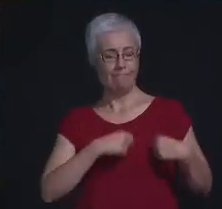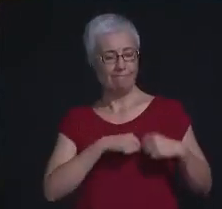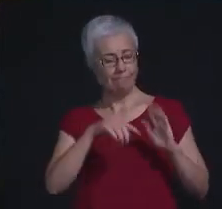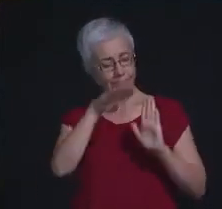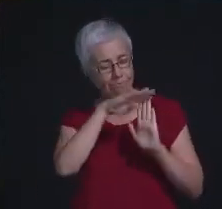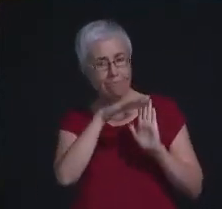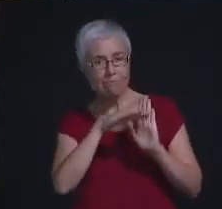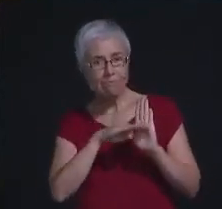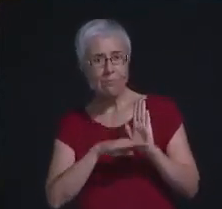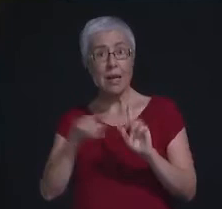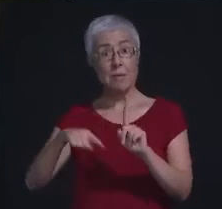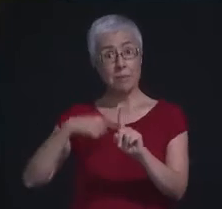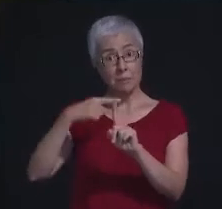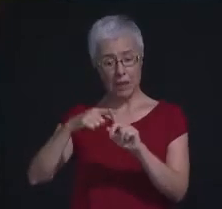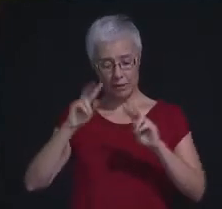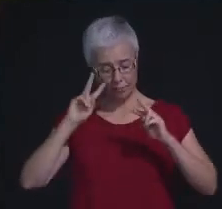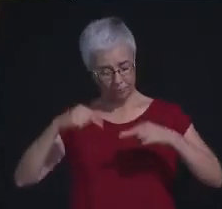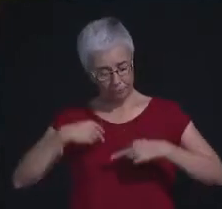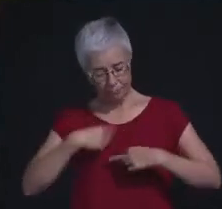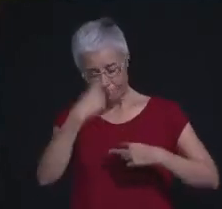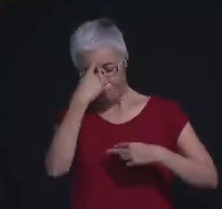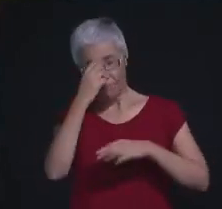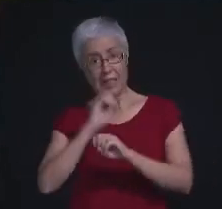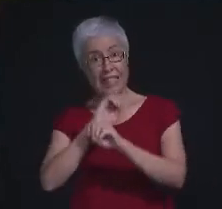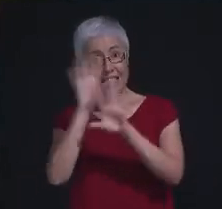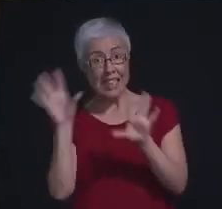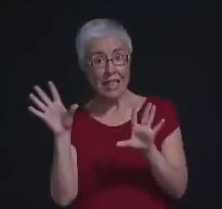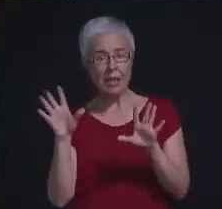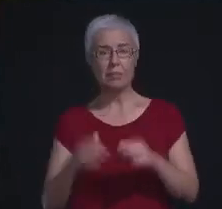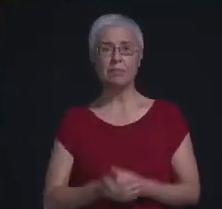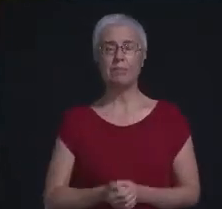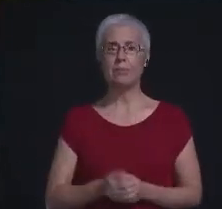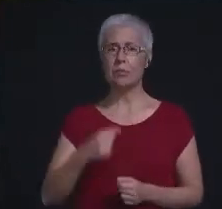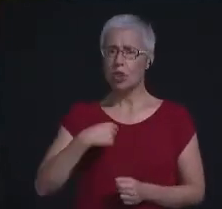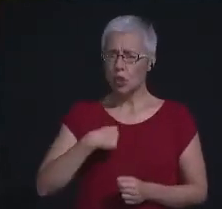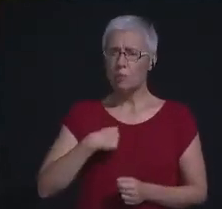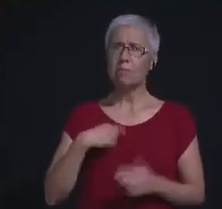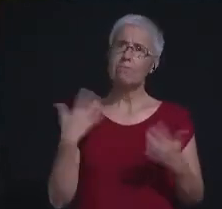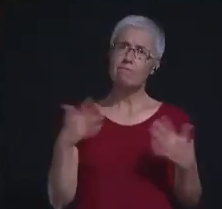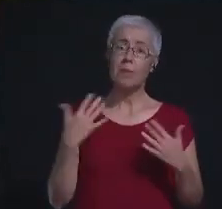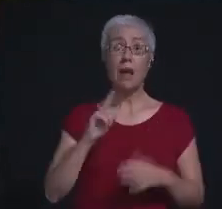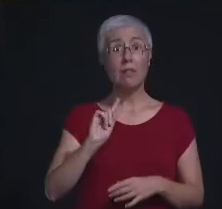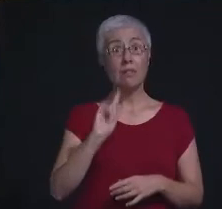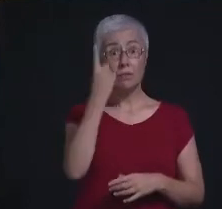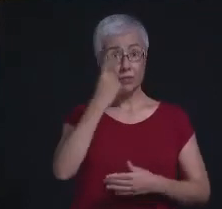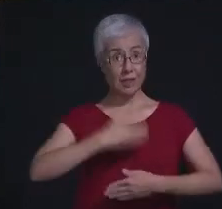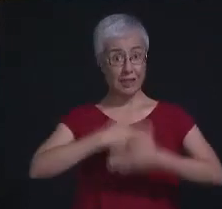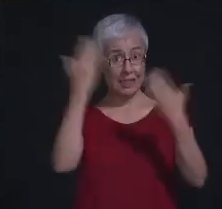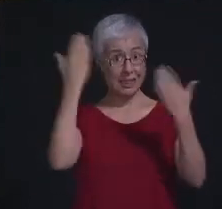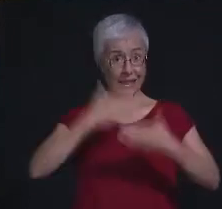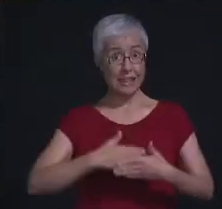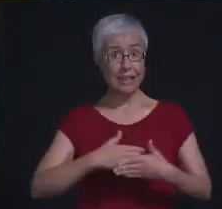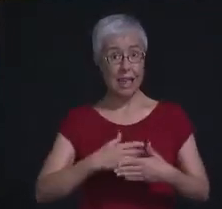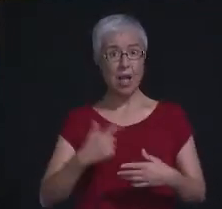este tema. Pero si me haces destacar a mí algunas cosas, Maite, yo del primer día, por ejemplo, me llevo el comentario que me hizo